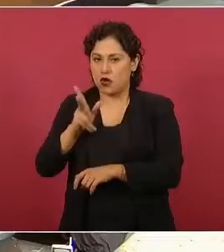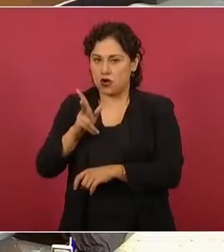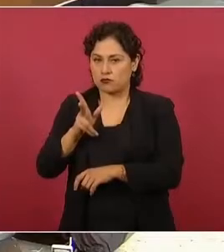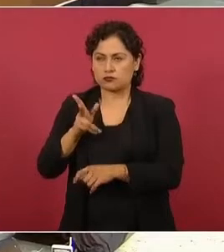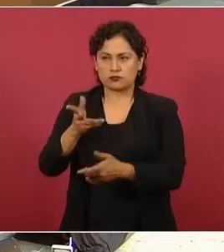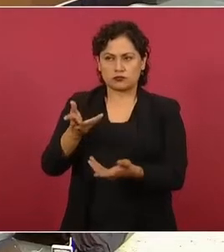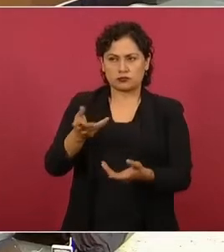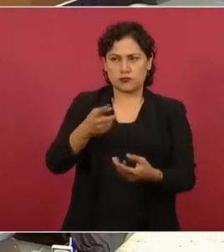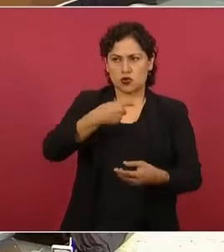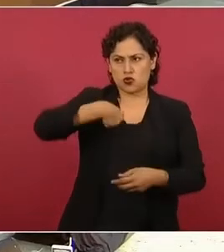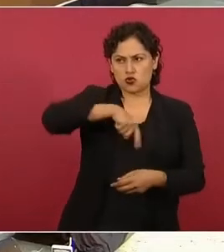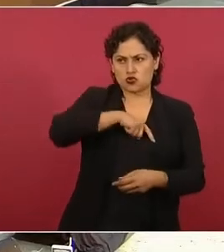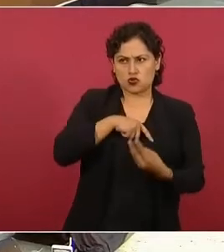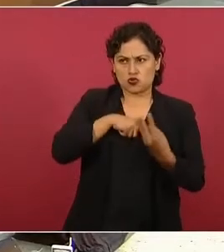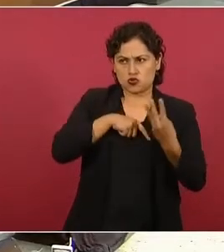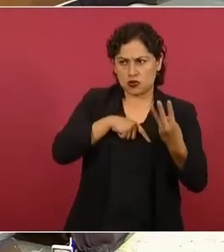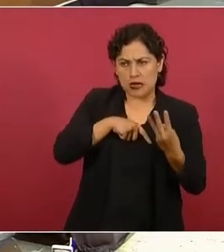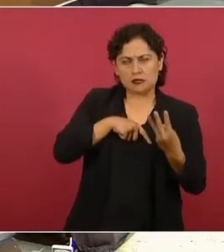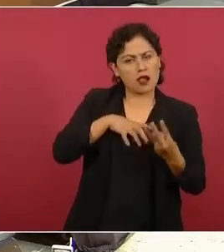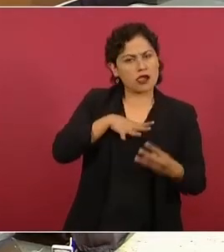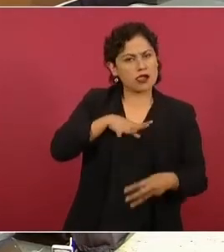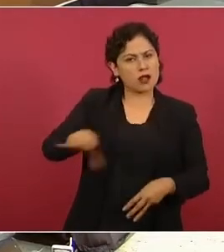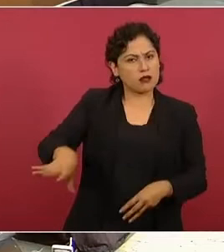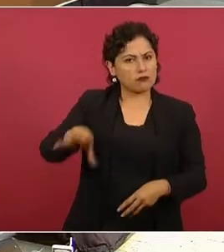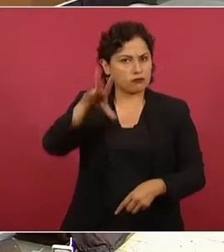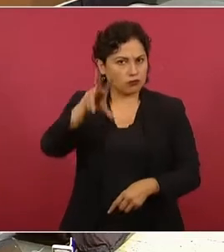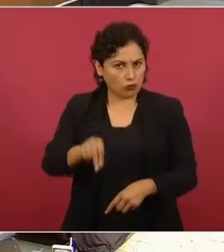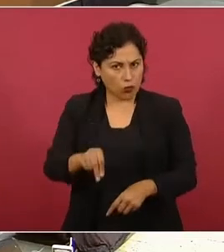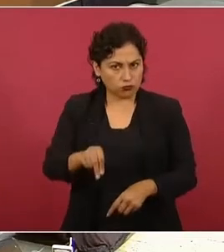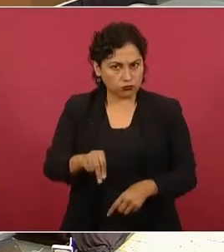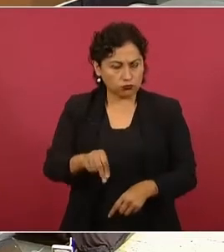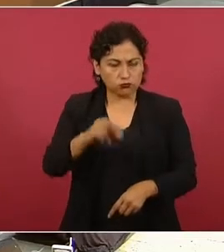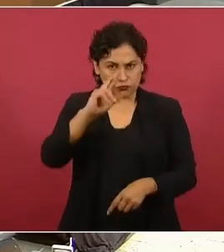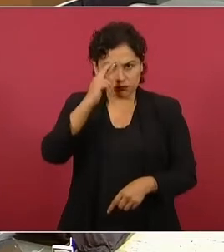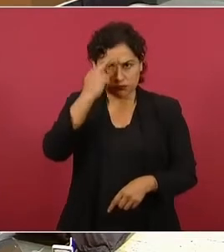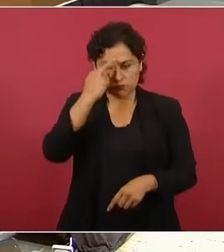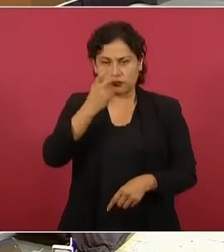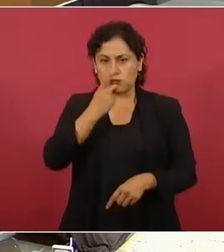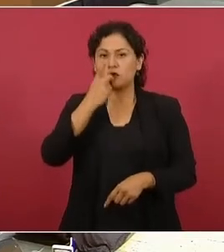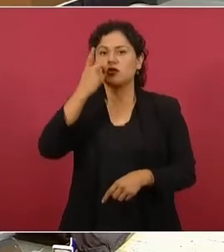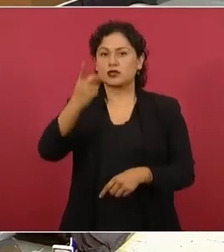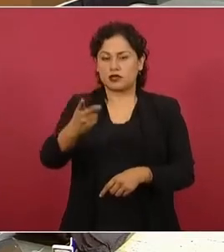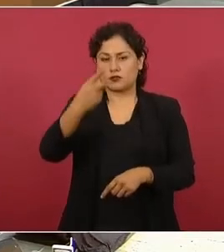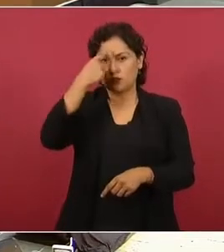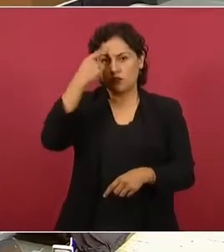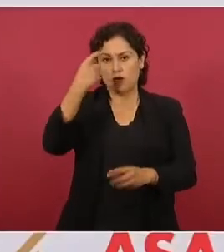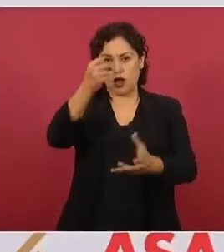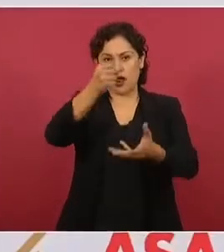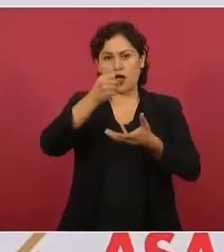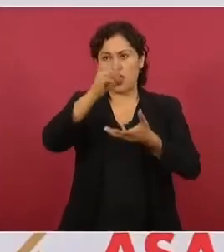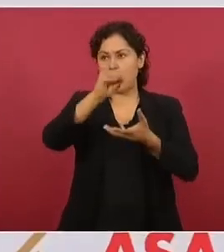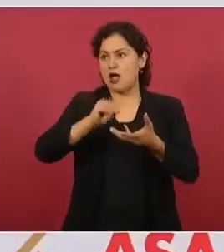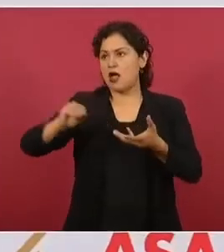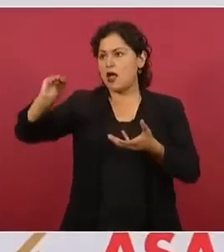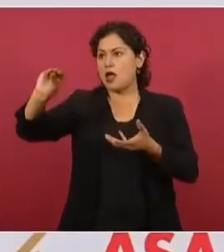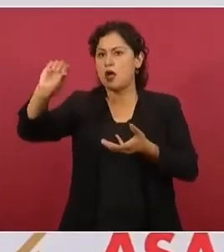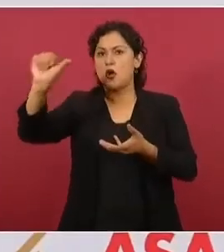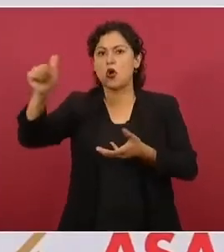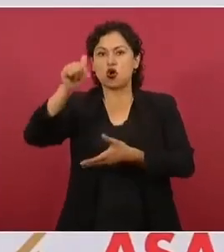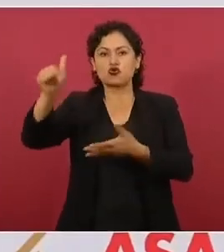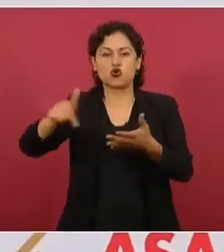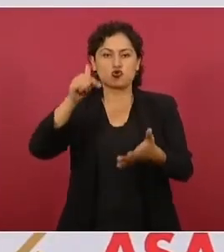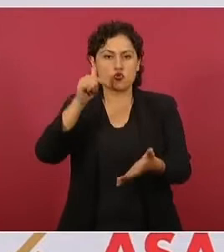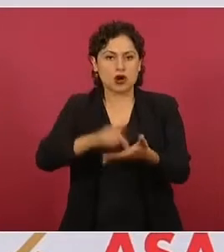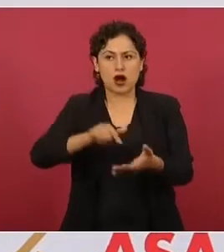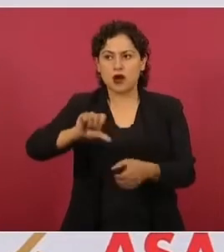de los tres sectores a esta pretensión de desviar los dineros del fondo a otros objetivos,